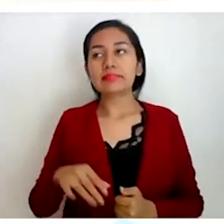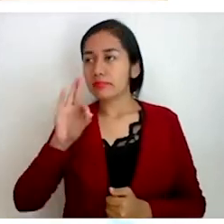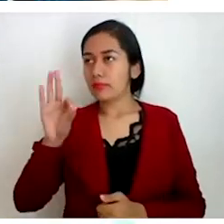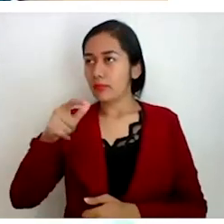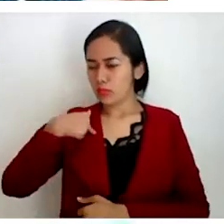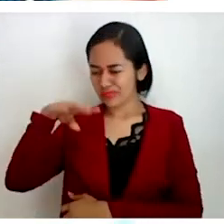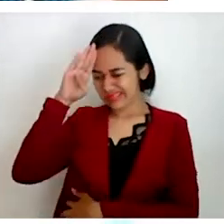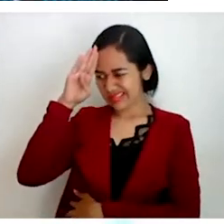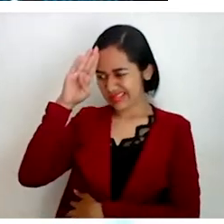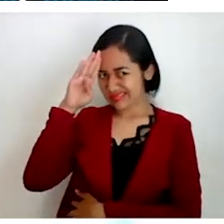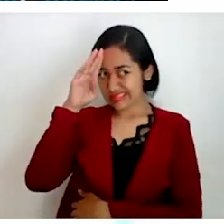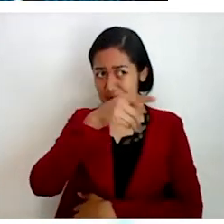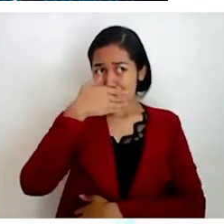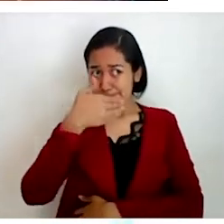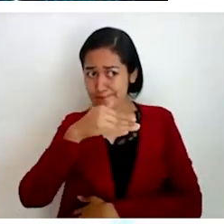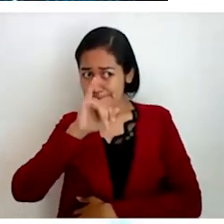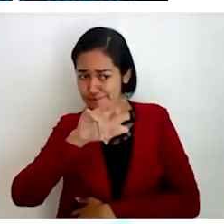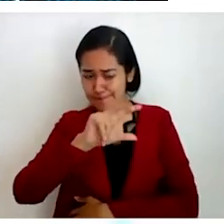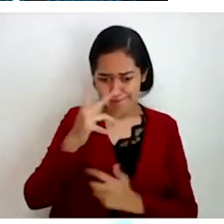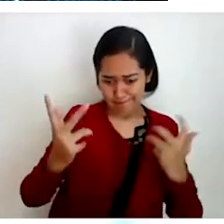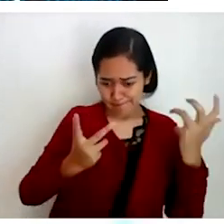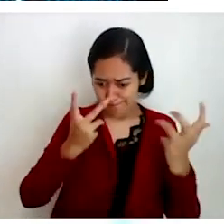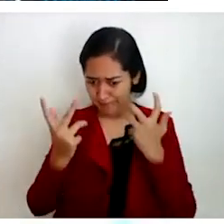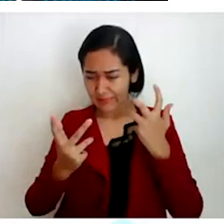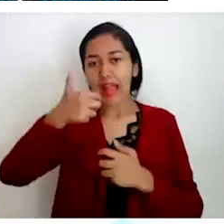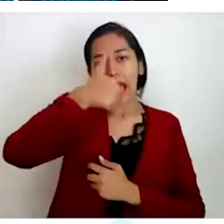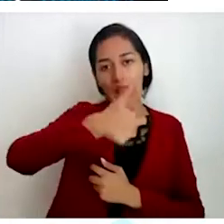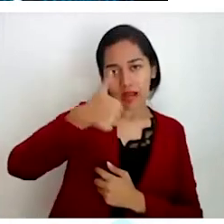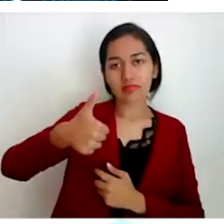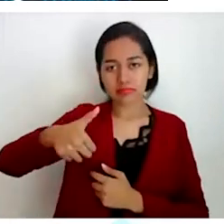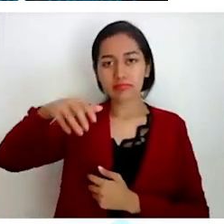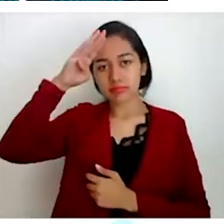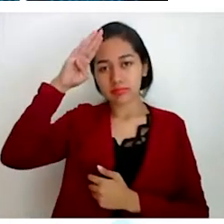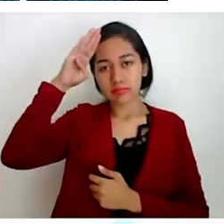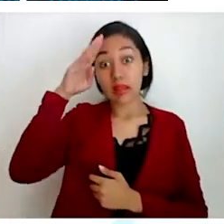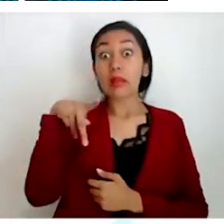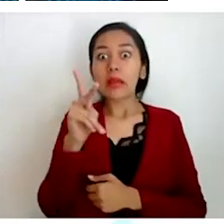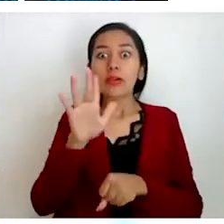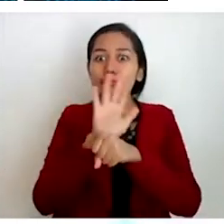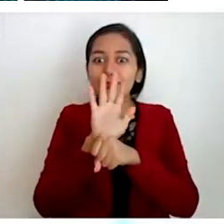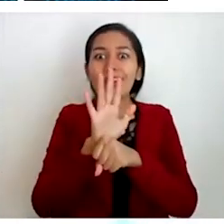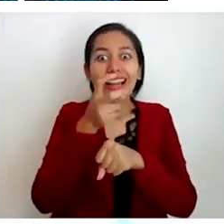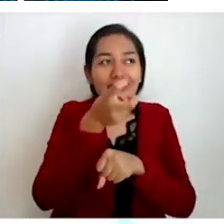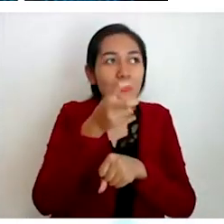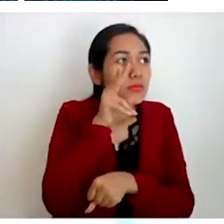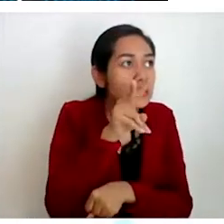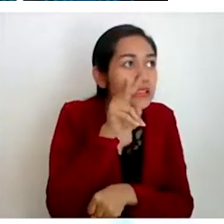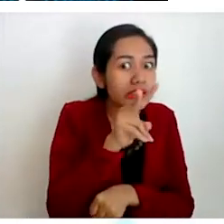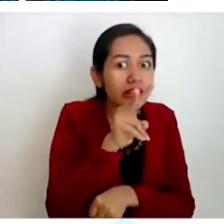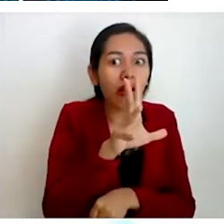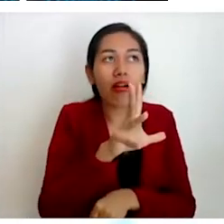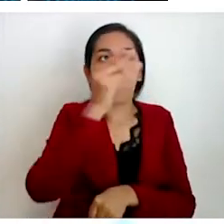¿no? Así que, bueno, sí, una película puede marcarnos mucho, como recientemente Parásitos, esta